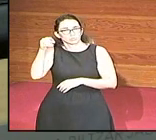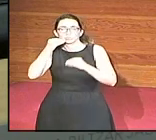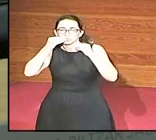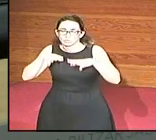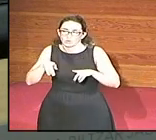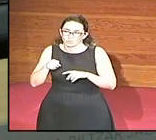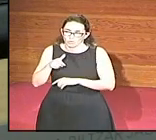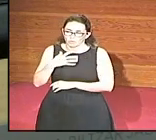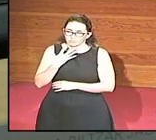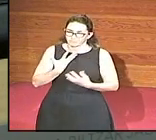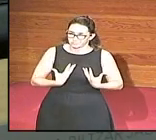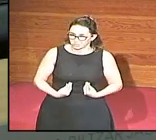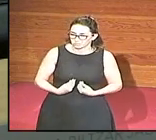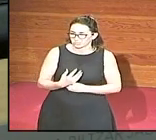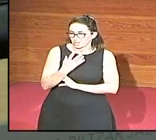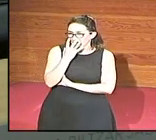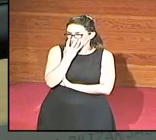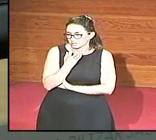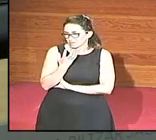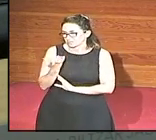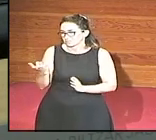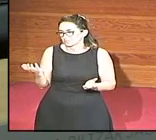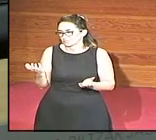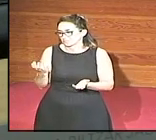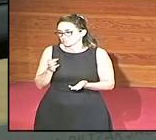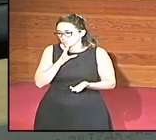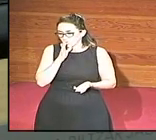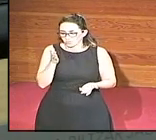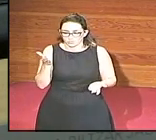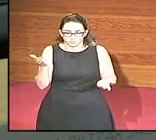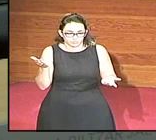triste, que por los delirios de grandeza